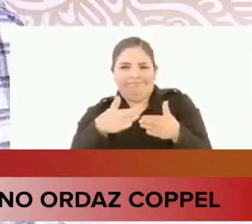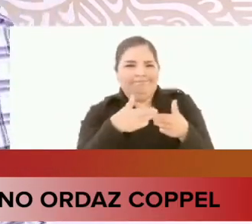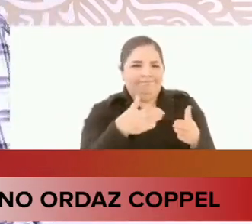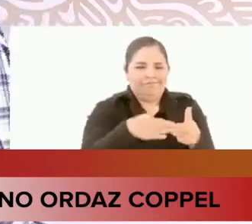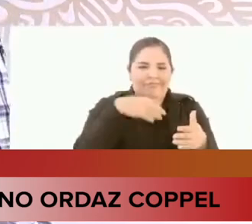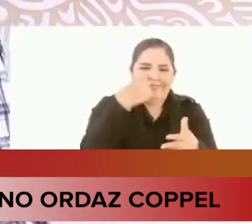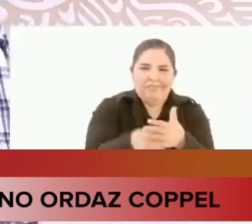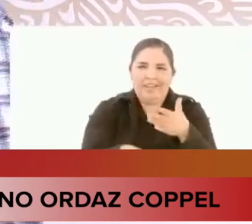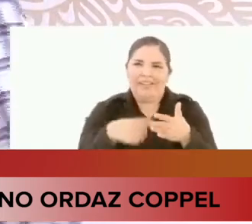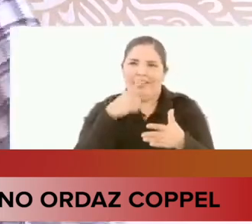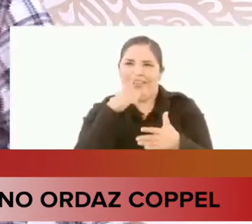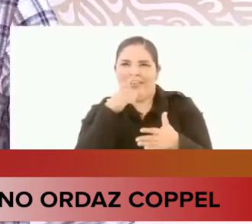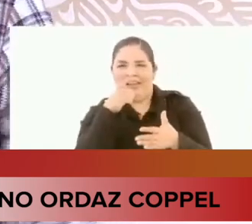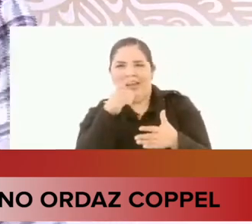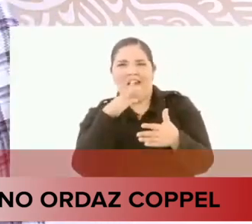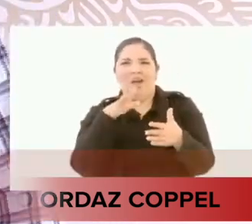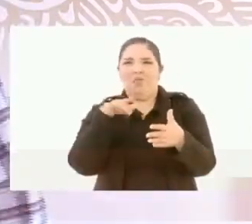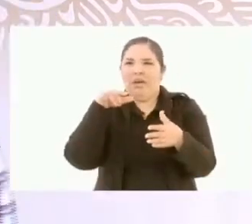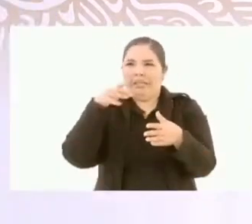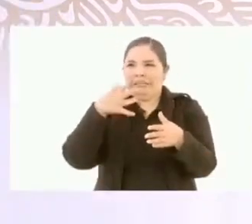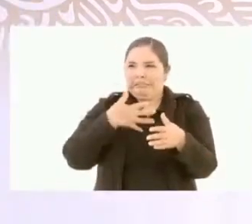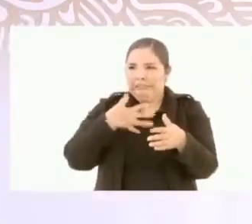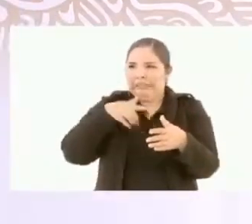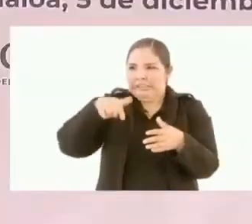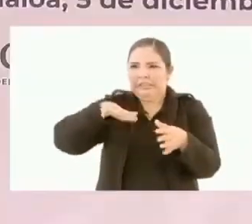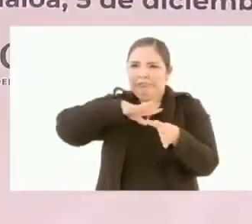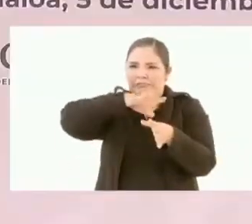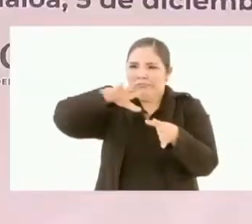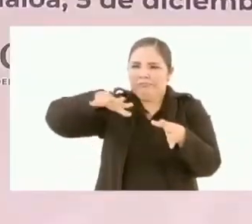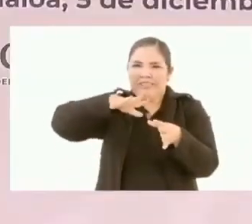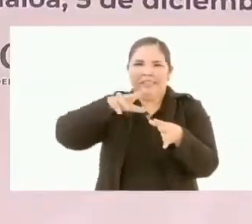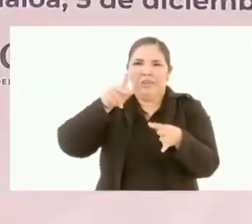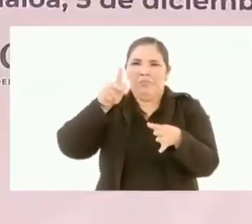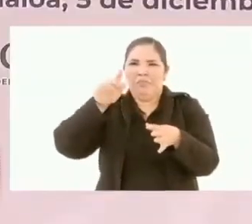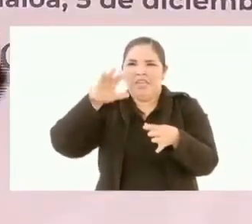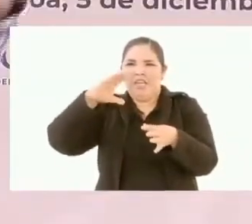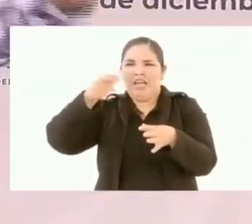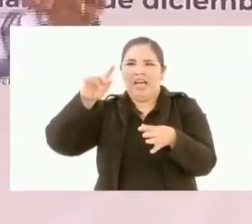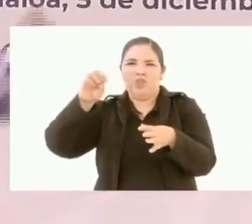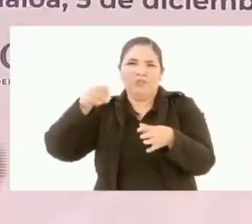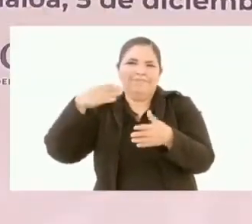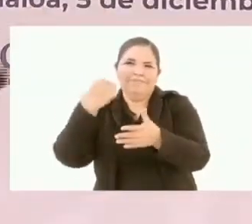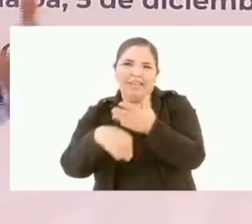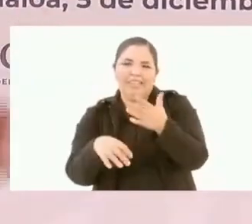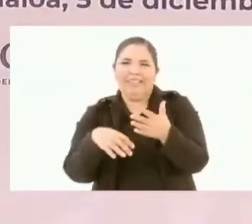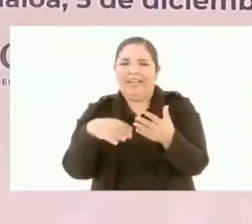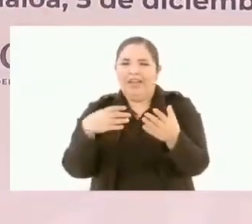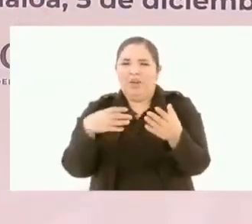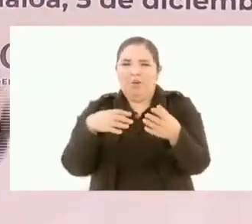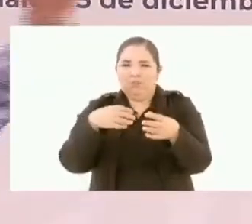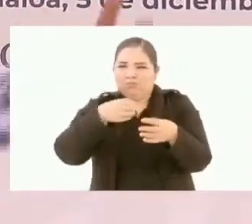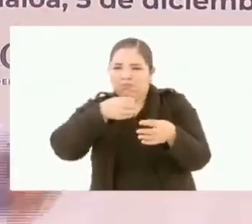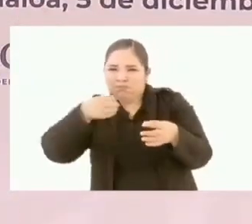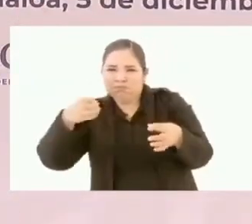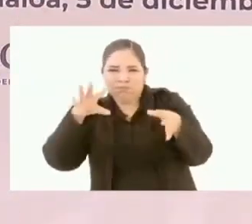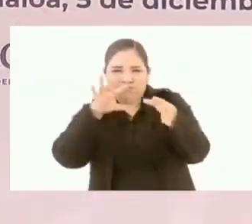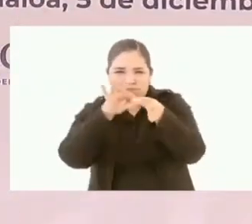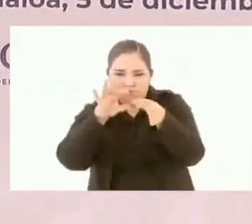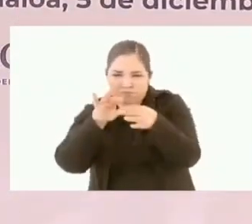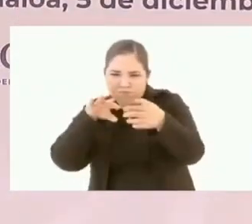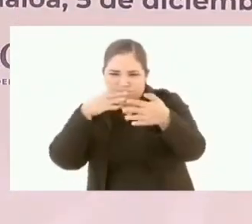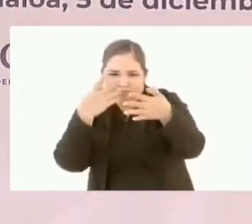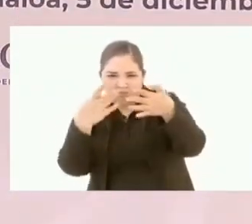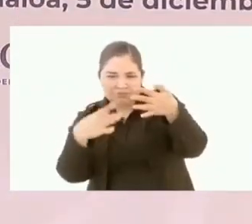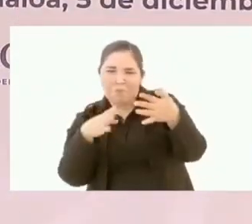de agua, teniendo esta presa aquí a un lado, y creo que por una mala organización de origen, una mala